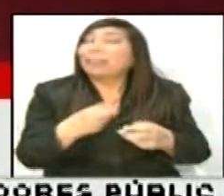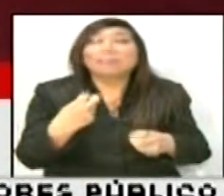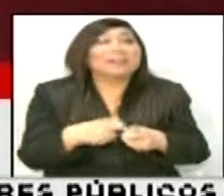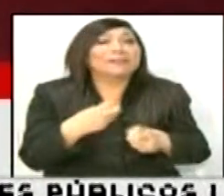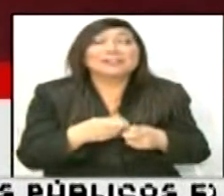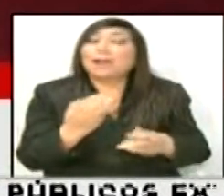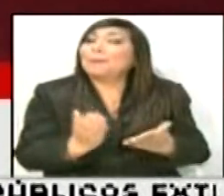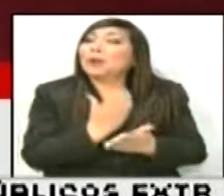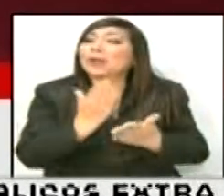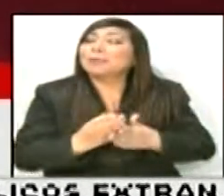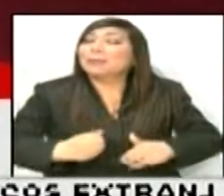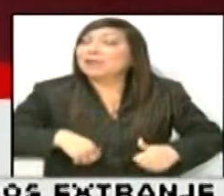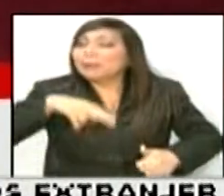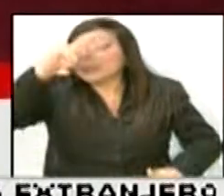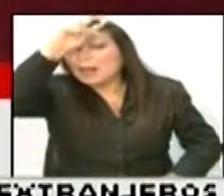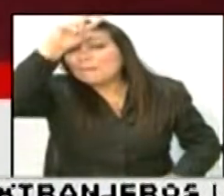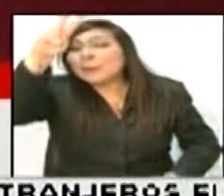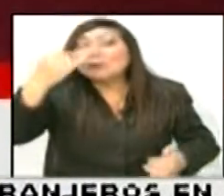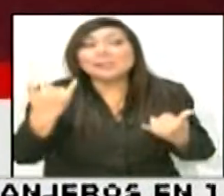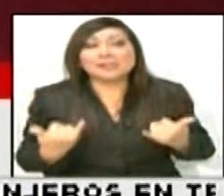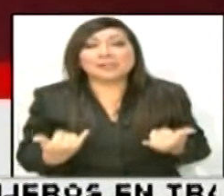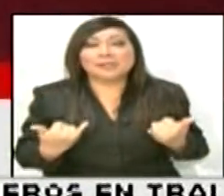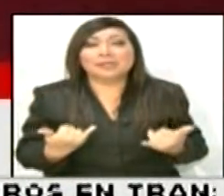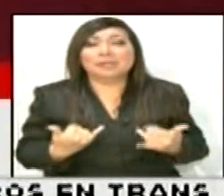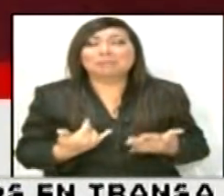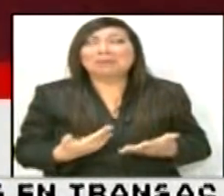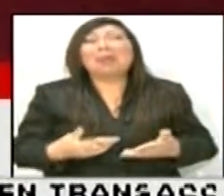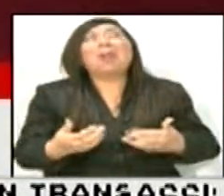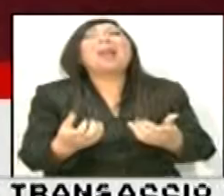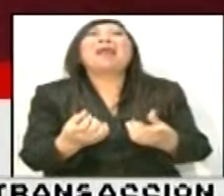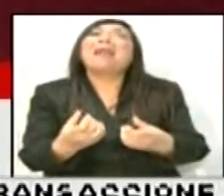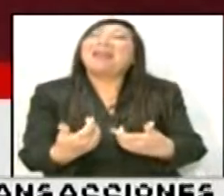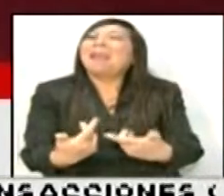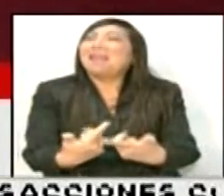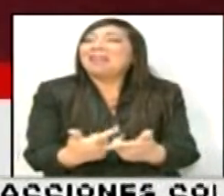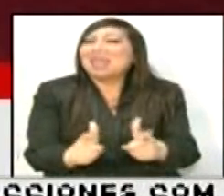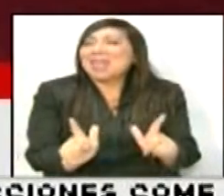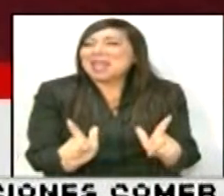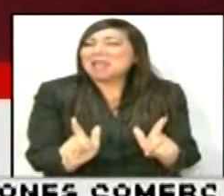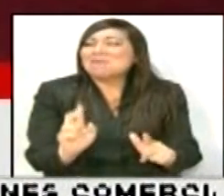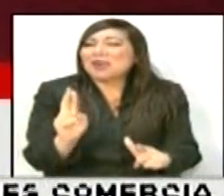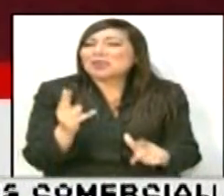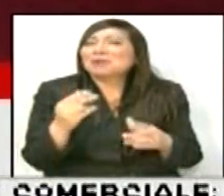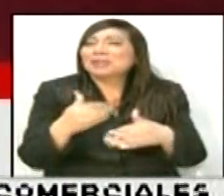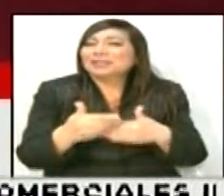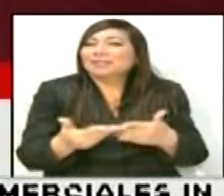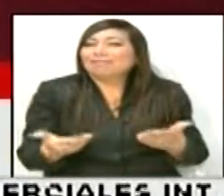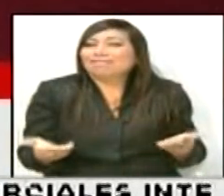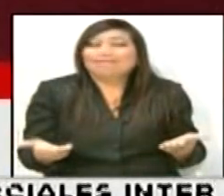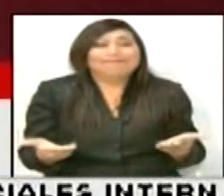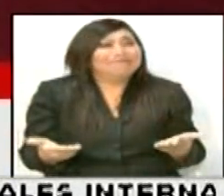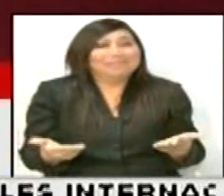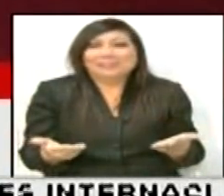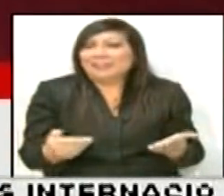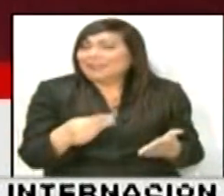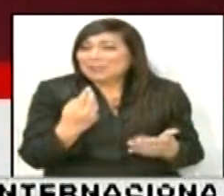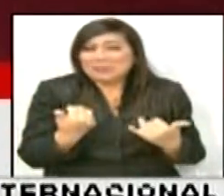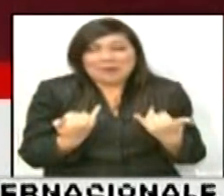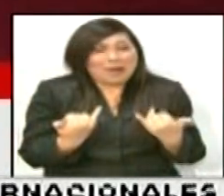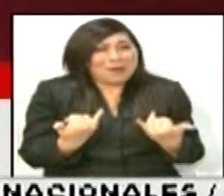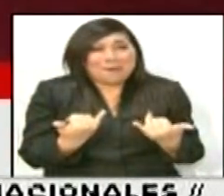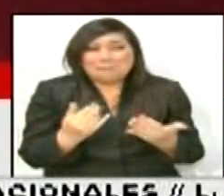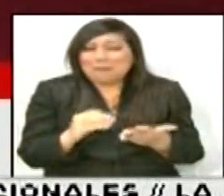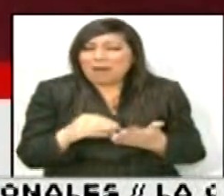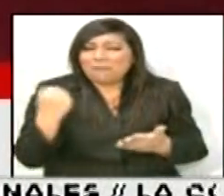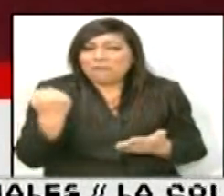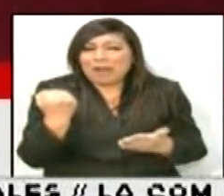que dificulta la vida del país. Si este caso pasa por agua tibia, si se permite que la corrupción siga, no solamente la crisis que vivimos ahora se hará